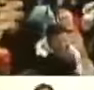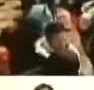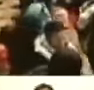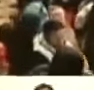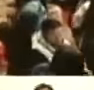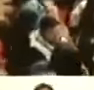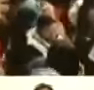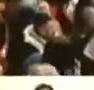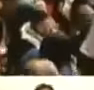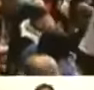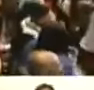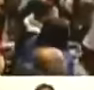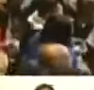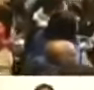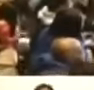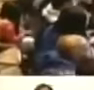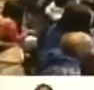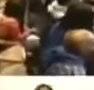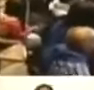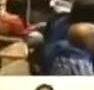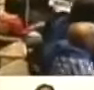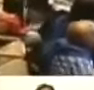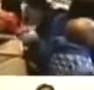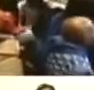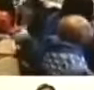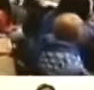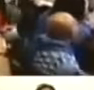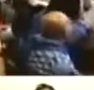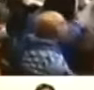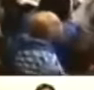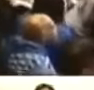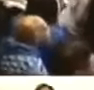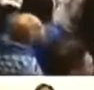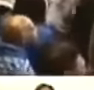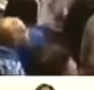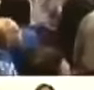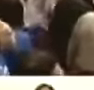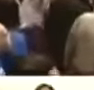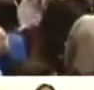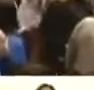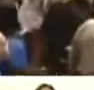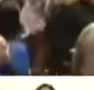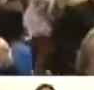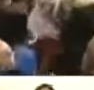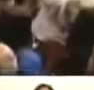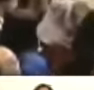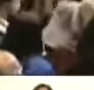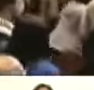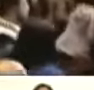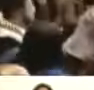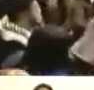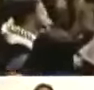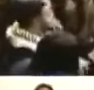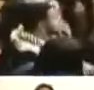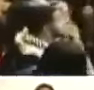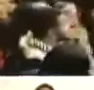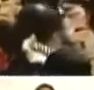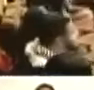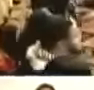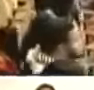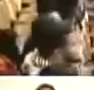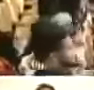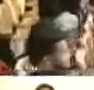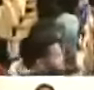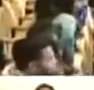con la maquinaria 5x5 en defensa del Esequibo, donde ha sido activado el plan